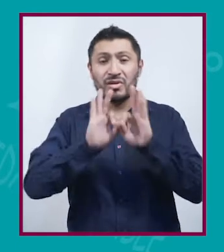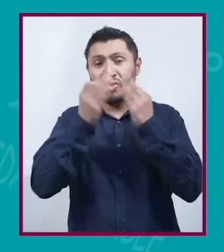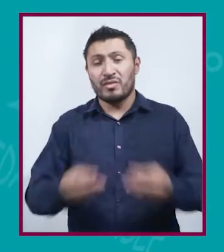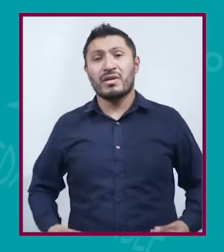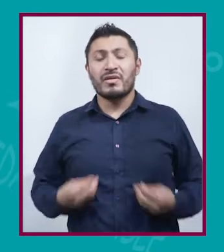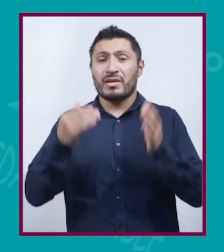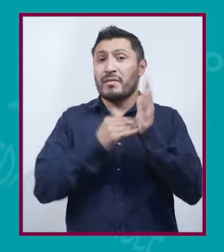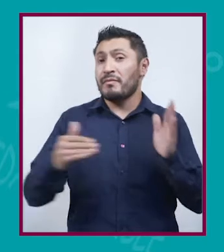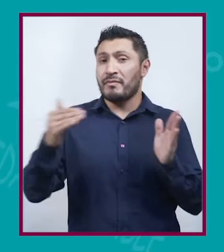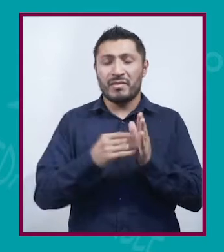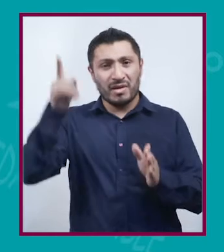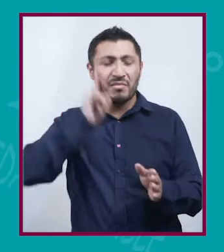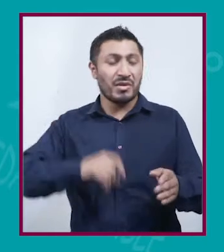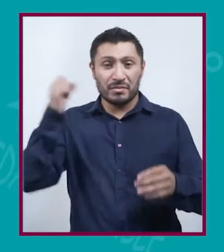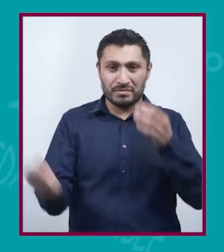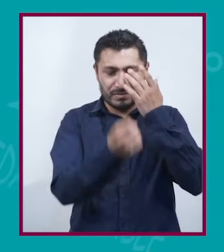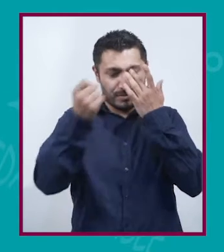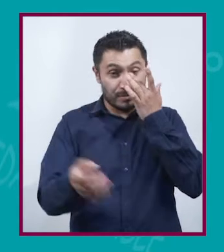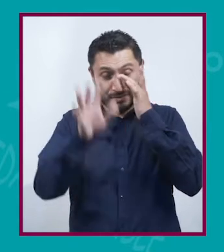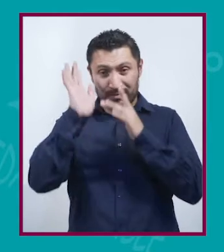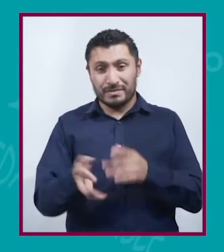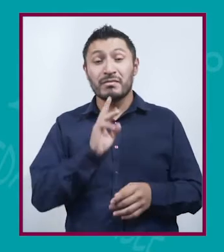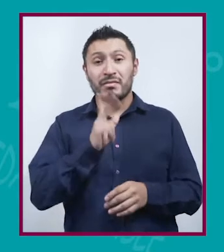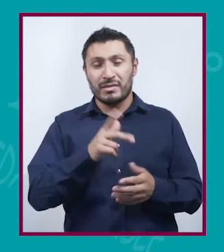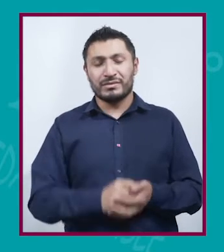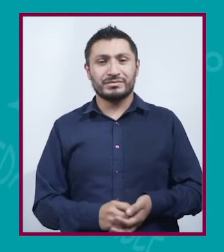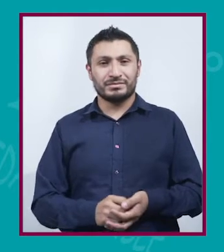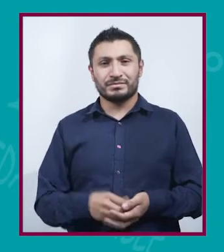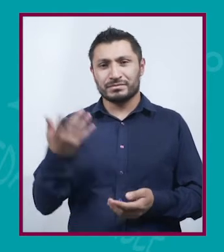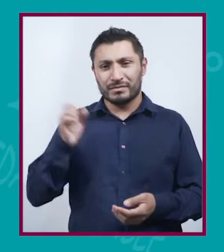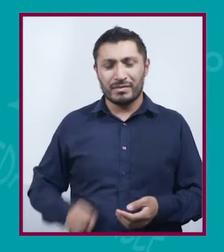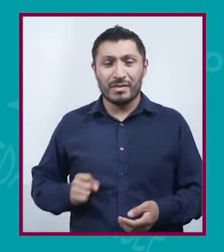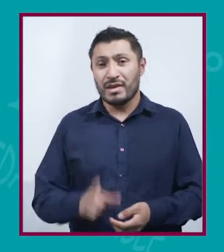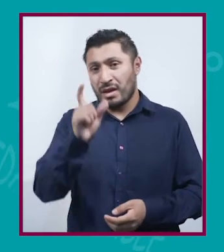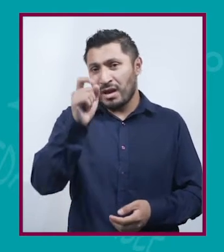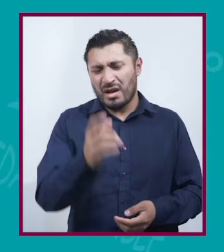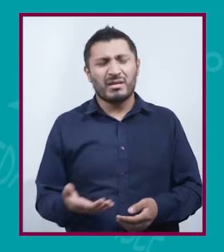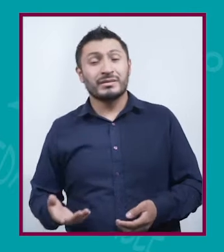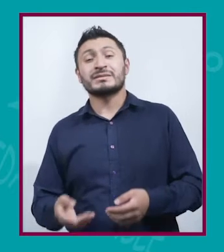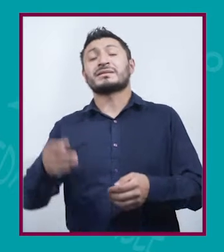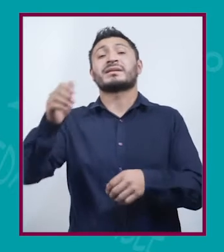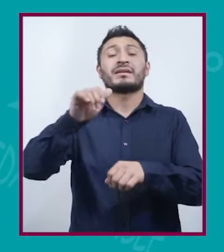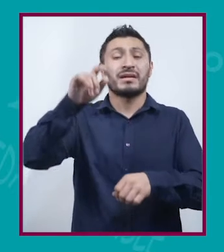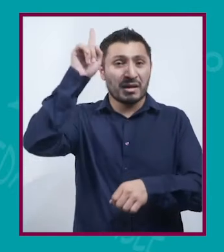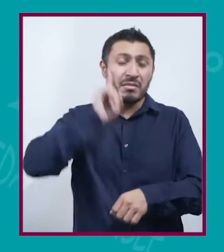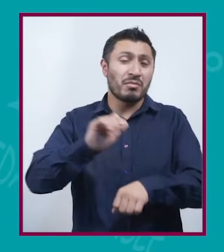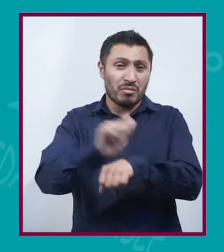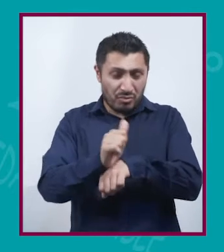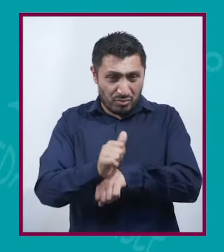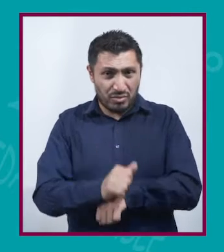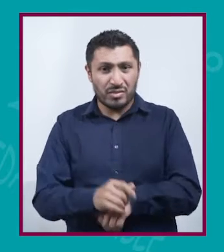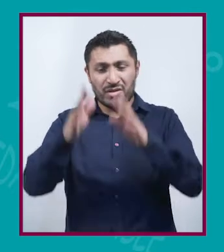vida de miles de mujeres para siempre. Para mediados del siglo XX, la actriz francesa Brigitte